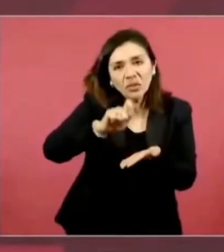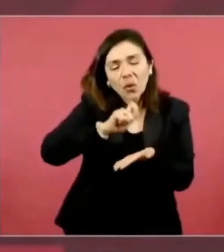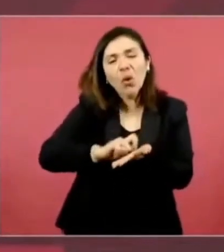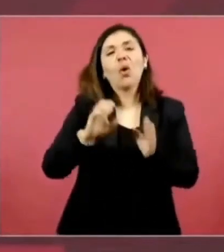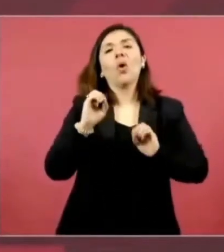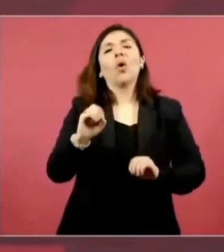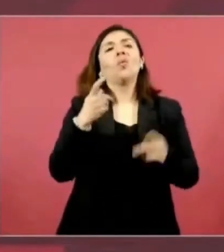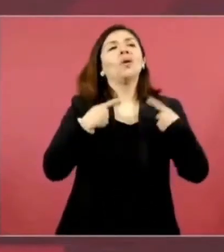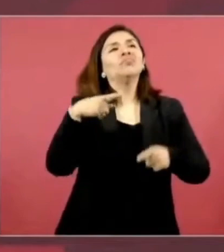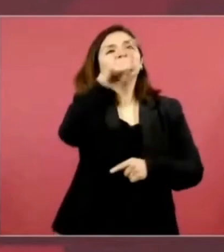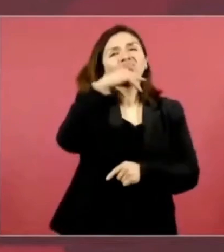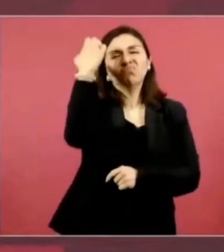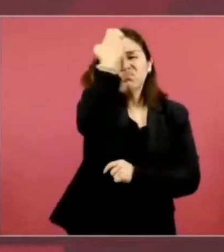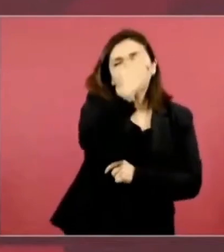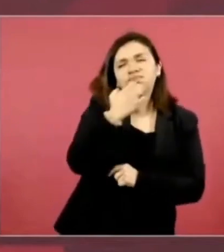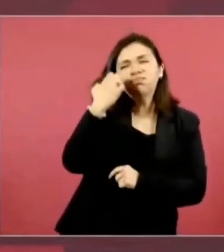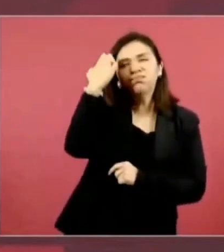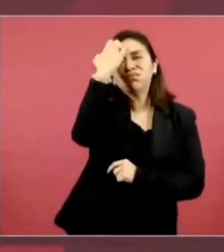analistas,